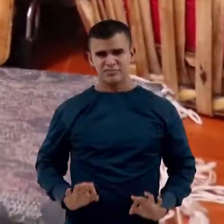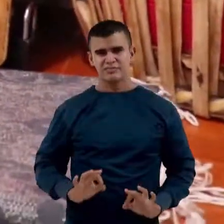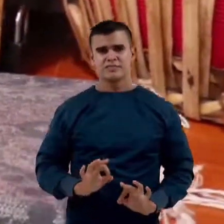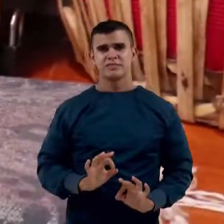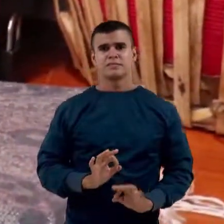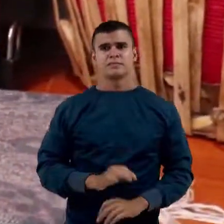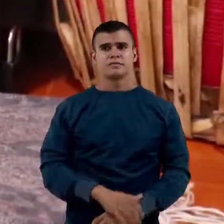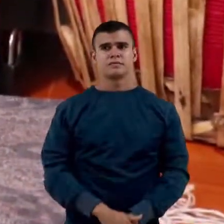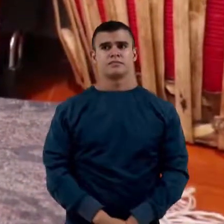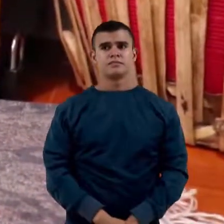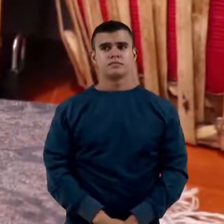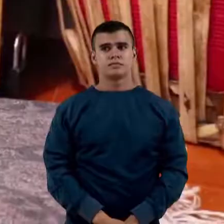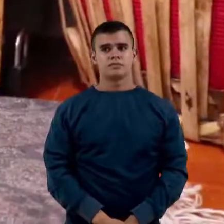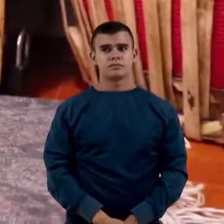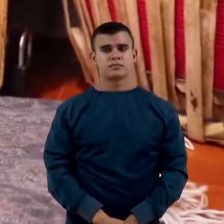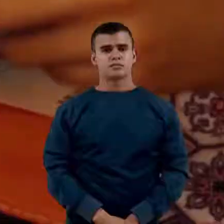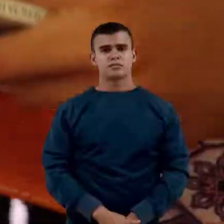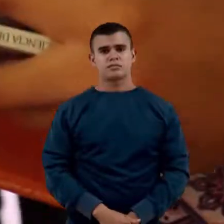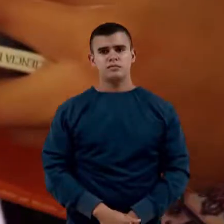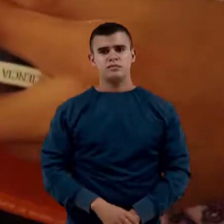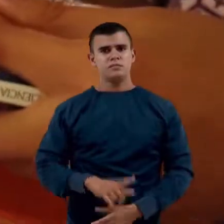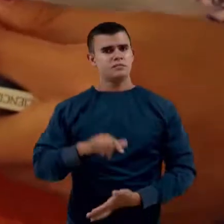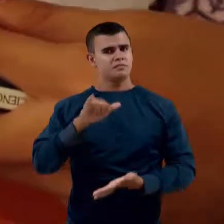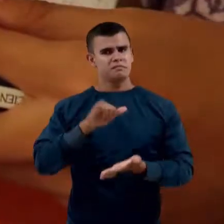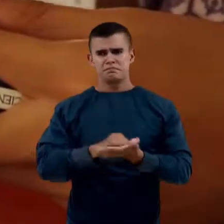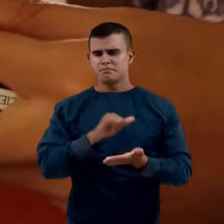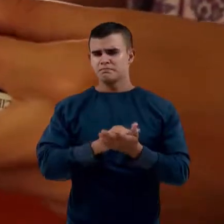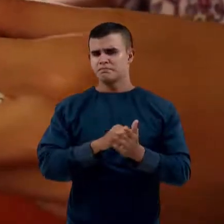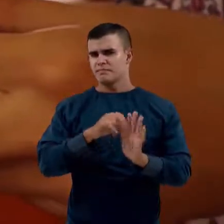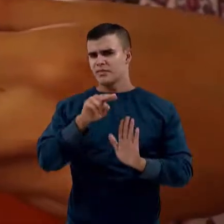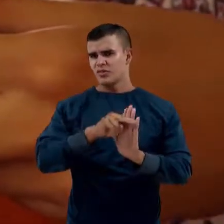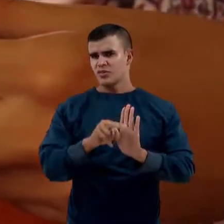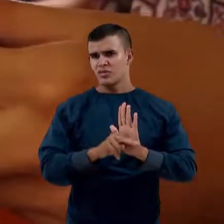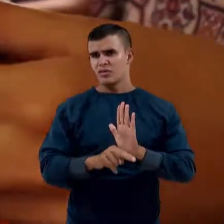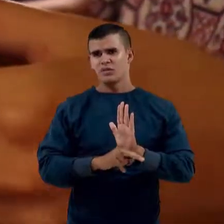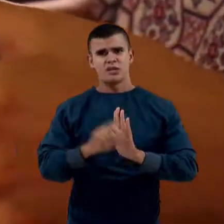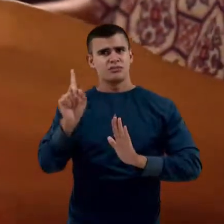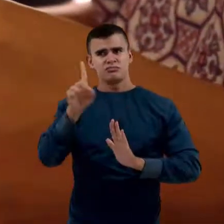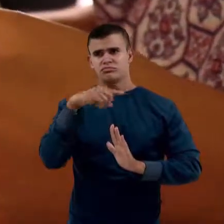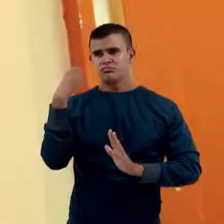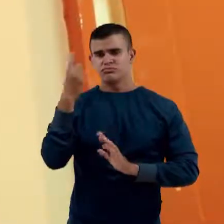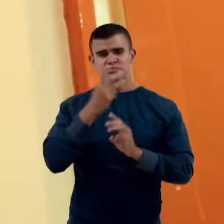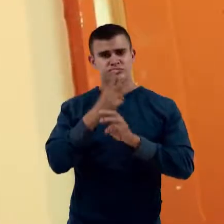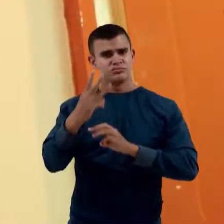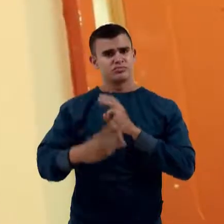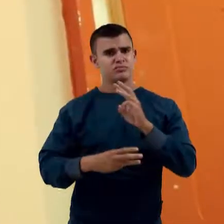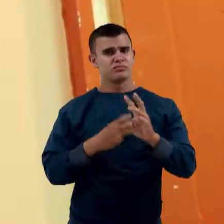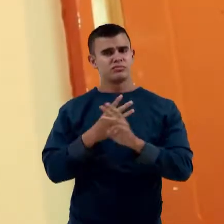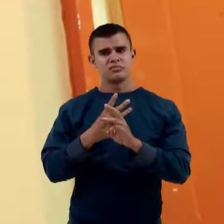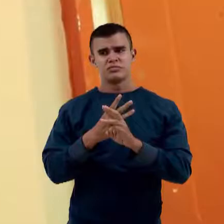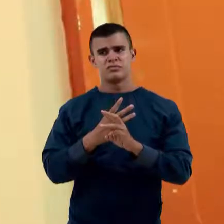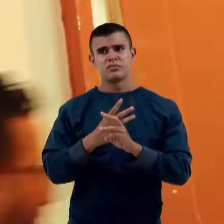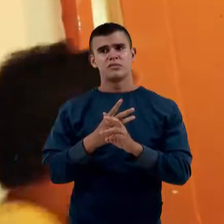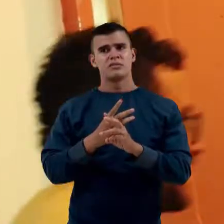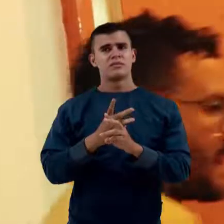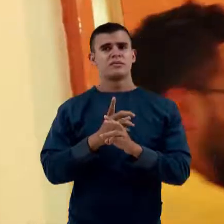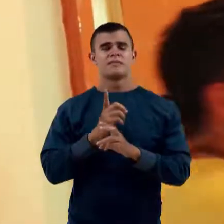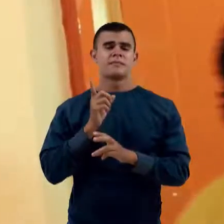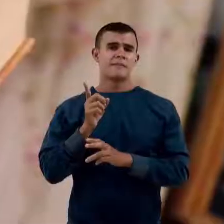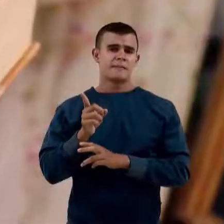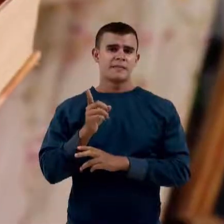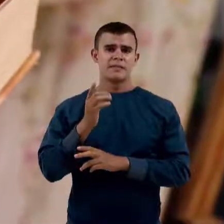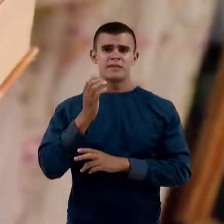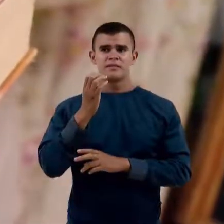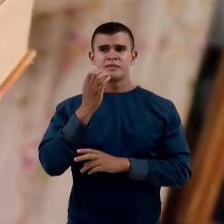parte ritualística, por decirlo así, siempre es como la misma, se maneja el mismo estándar en todo el mundo. Ya sí